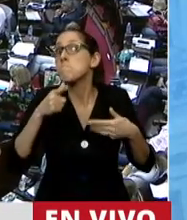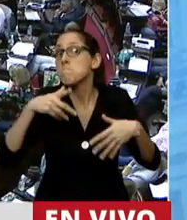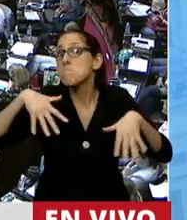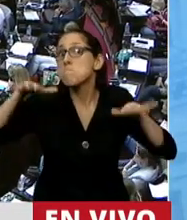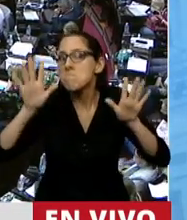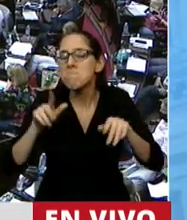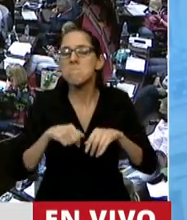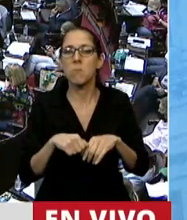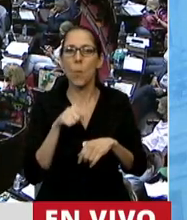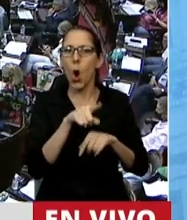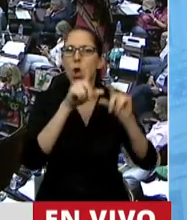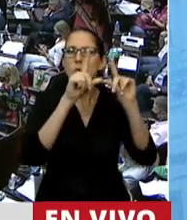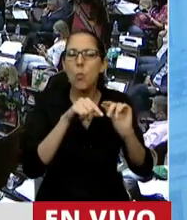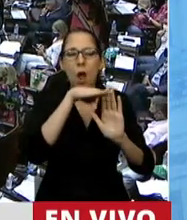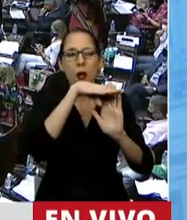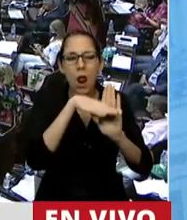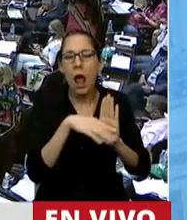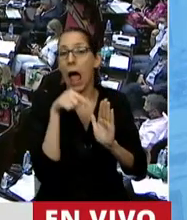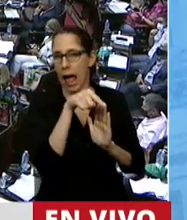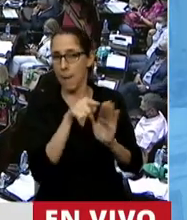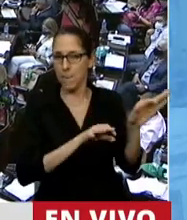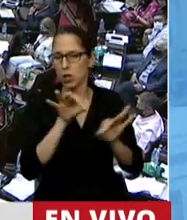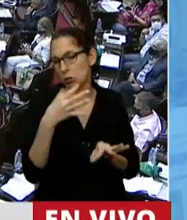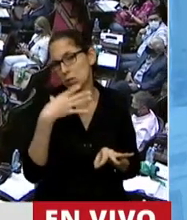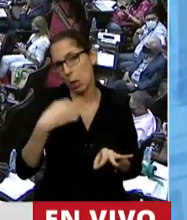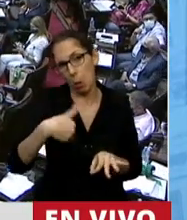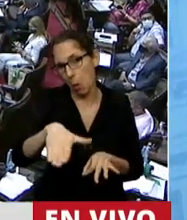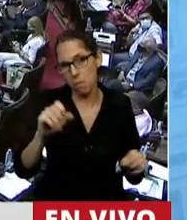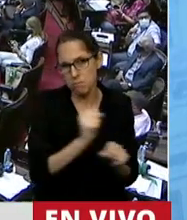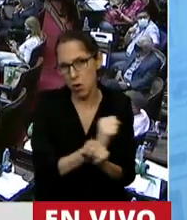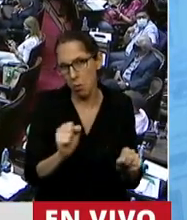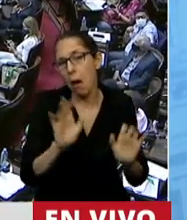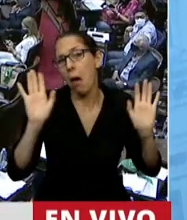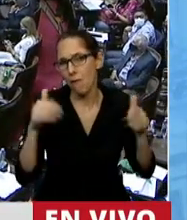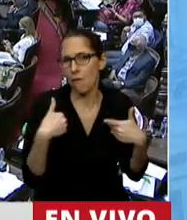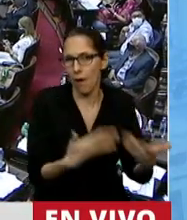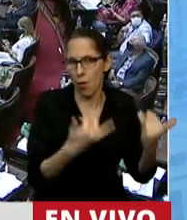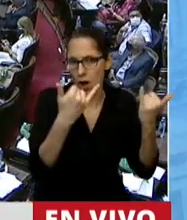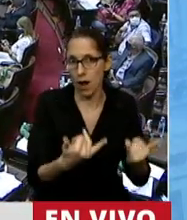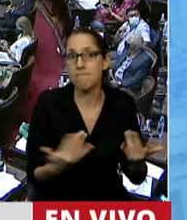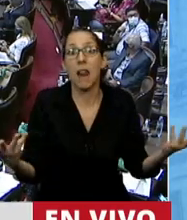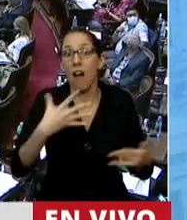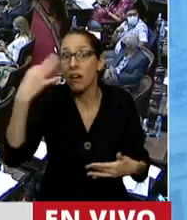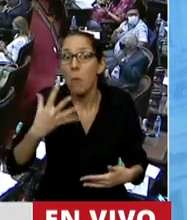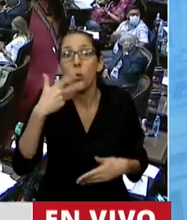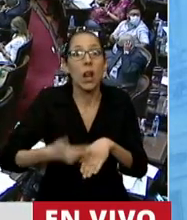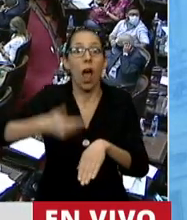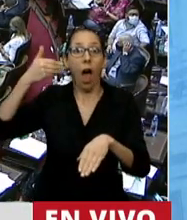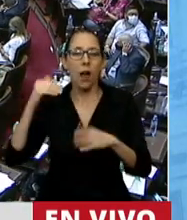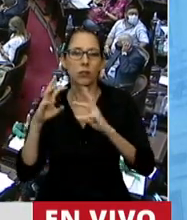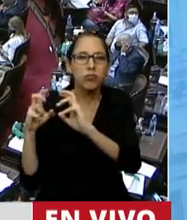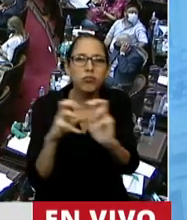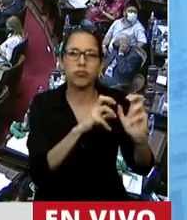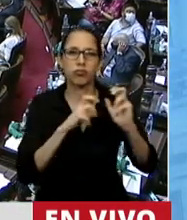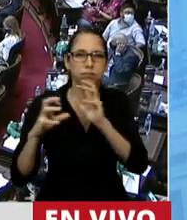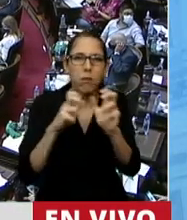son favorables, sea aprobado. Quisiéramos haber podido debatir, quisiéramos haber podido buscar